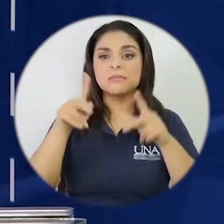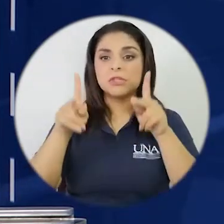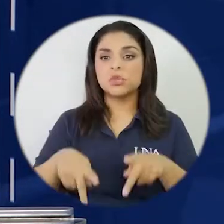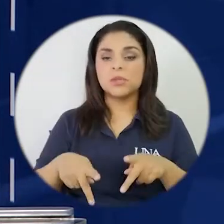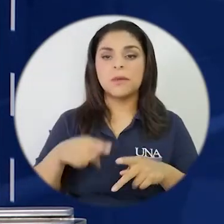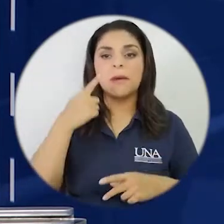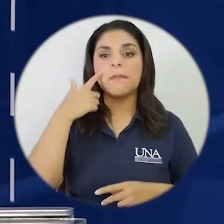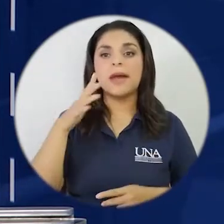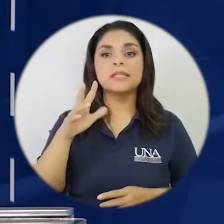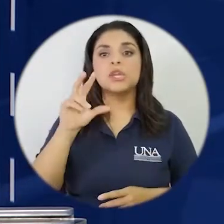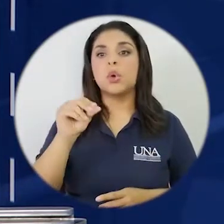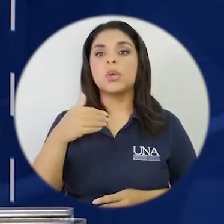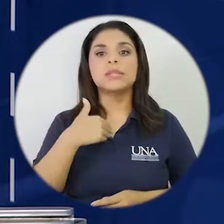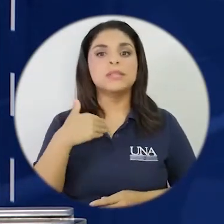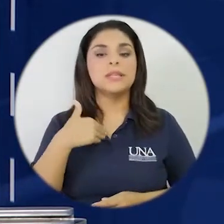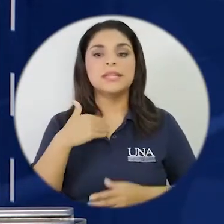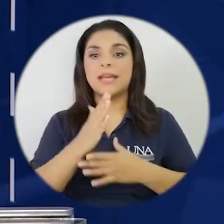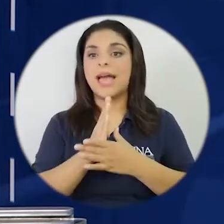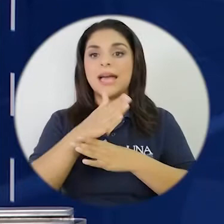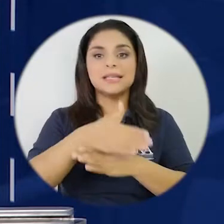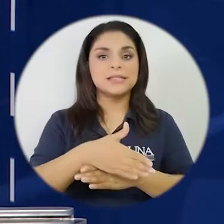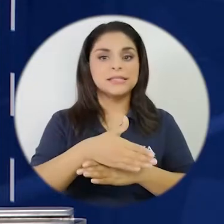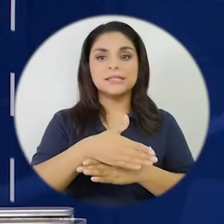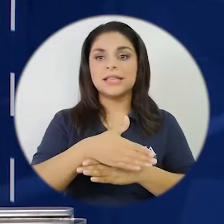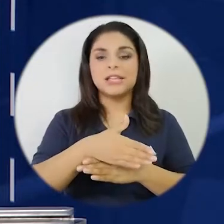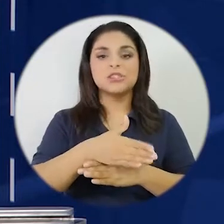pues no parecen tener un acceso